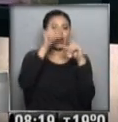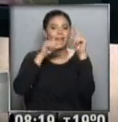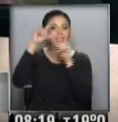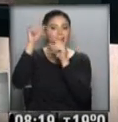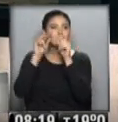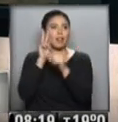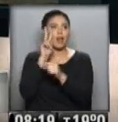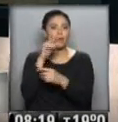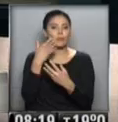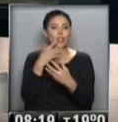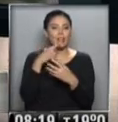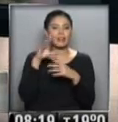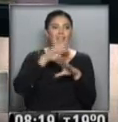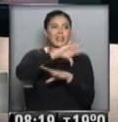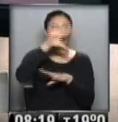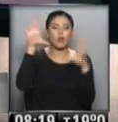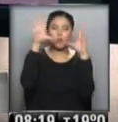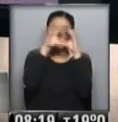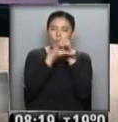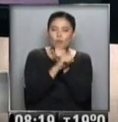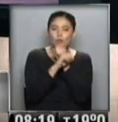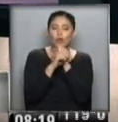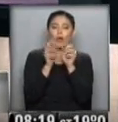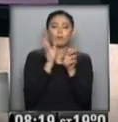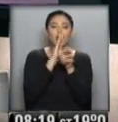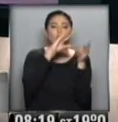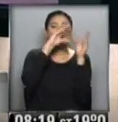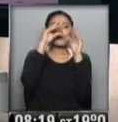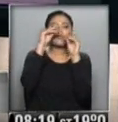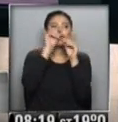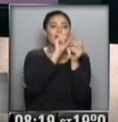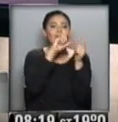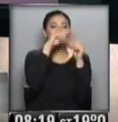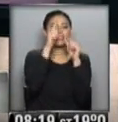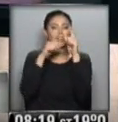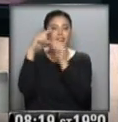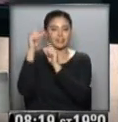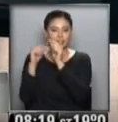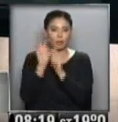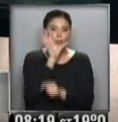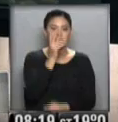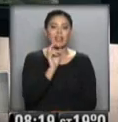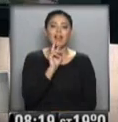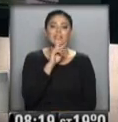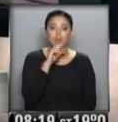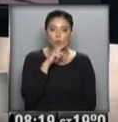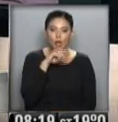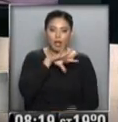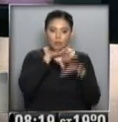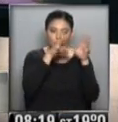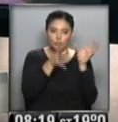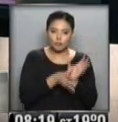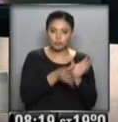esos cielos oscuros, pero con una especie de nube blanca, que son las estrellas. En San Juan hay un muy importante